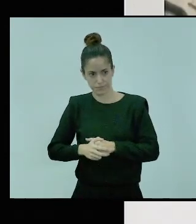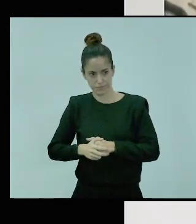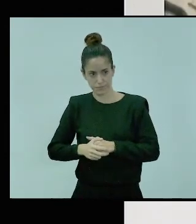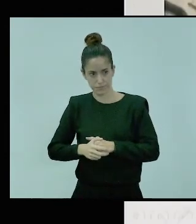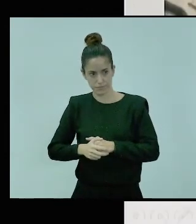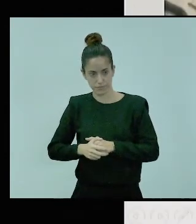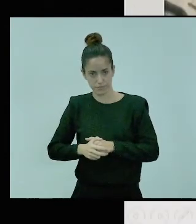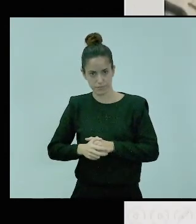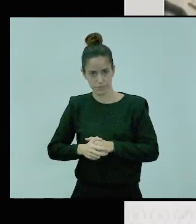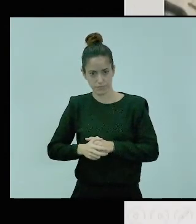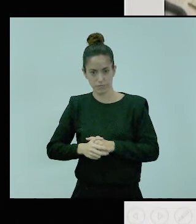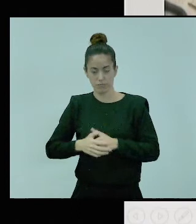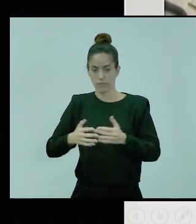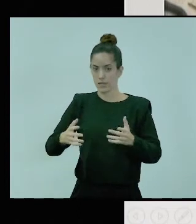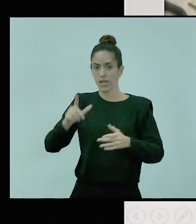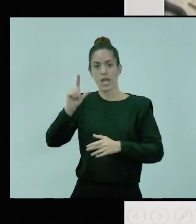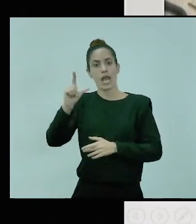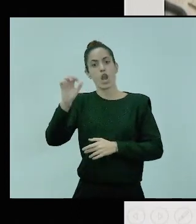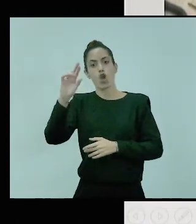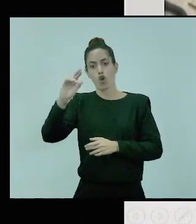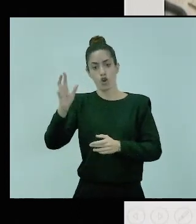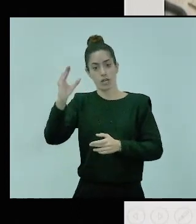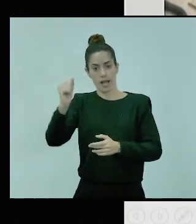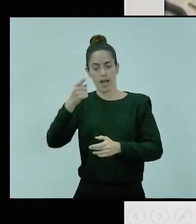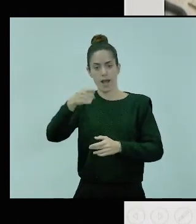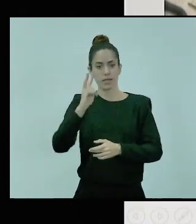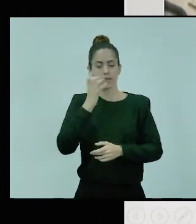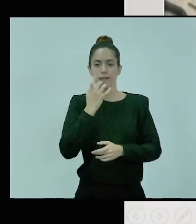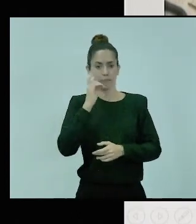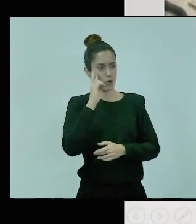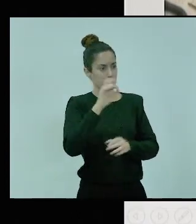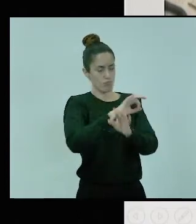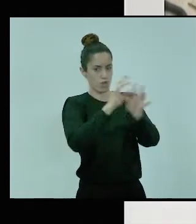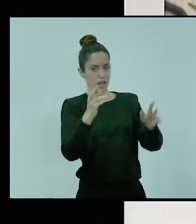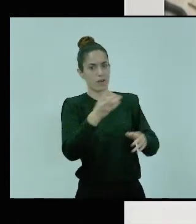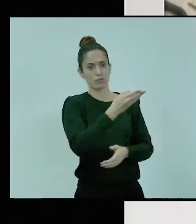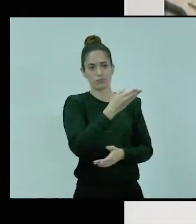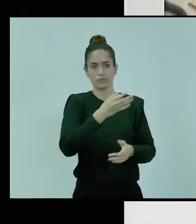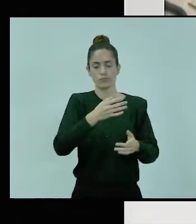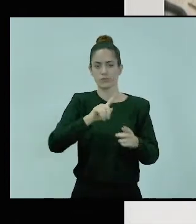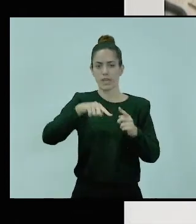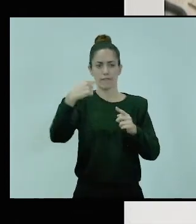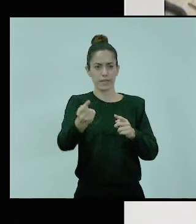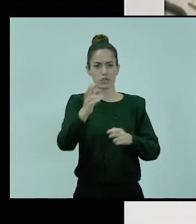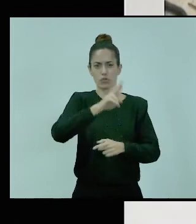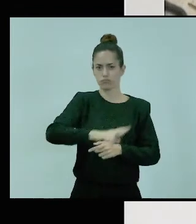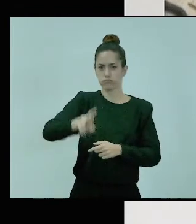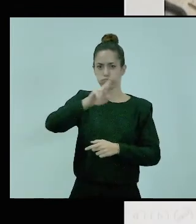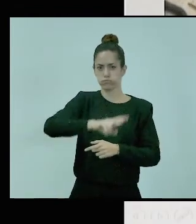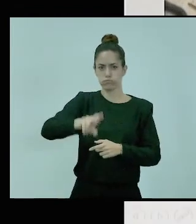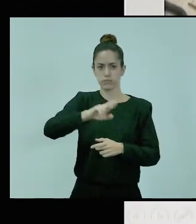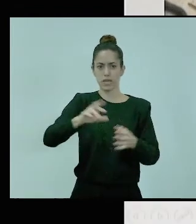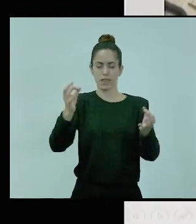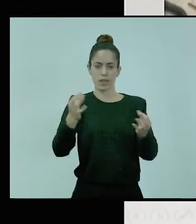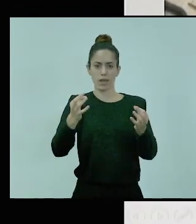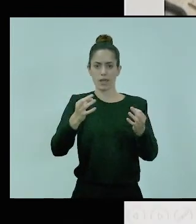En la Colegiata San Patricio, en Lorca, se ve un ejemplo clarísimo de un efecto repetido de lo que